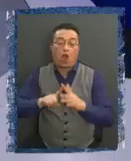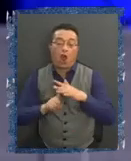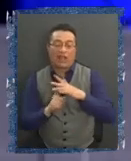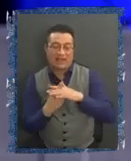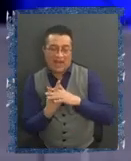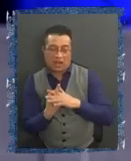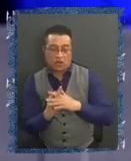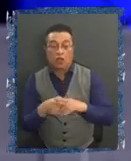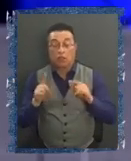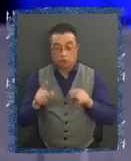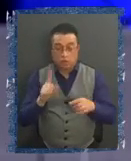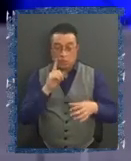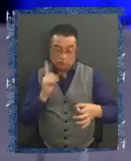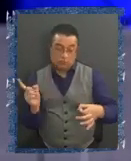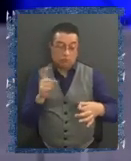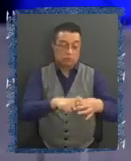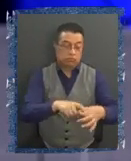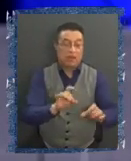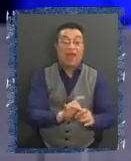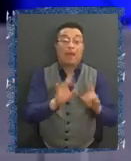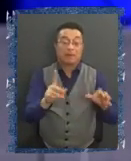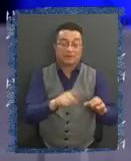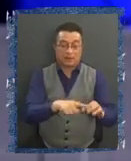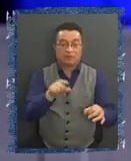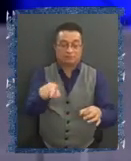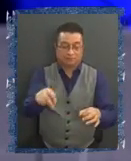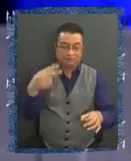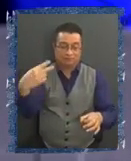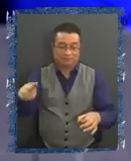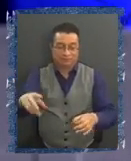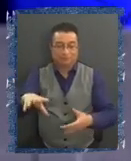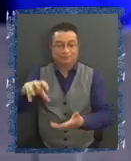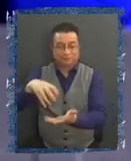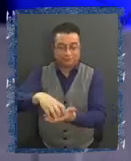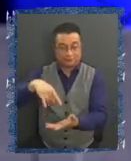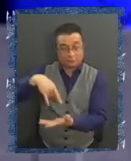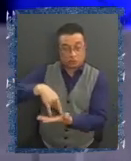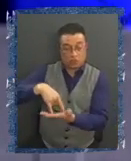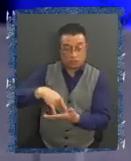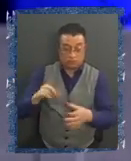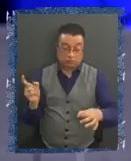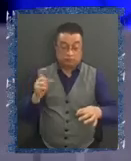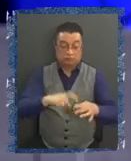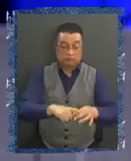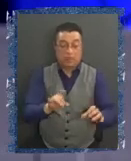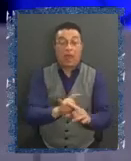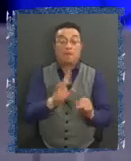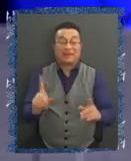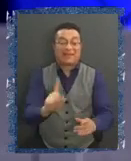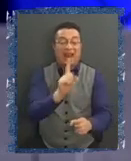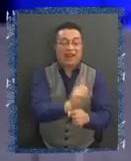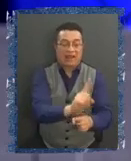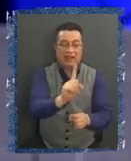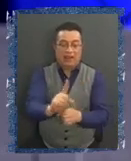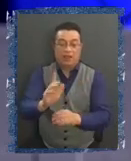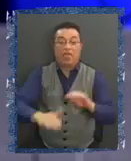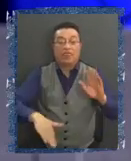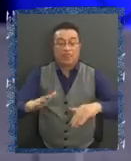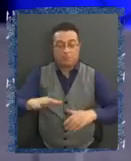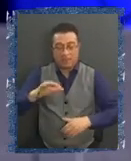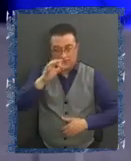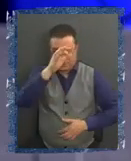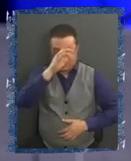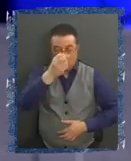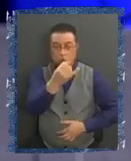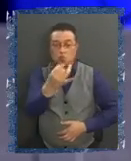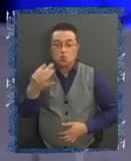están los escaños reservados. En la Cámara, en el Congreso, por ejemplo, va a ser con escaños reservados, dependiendo de la población indígena que